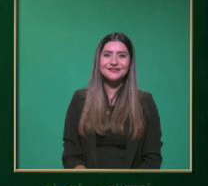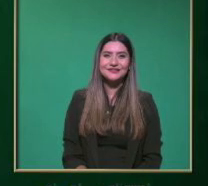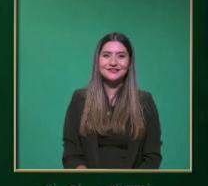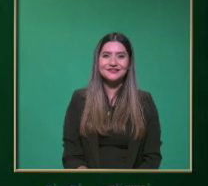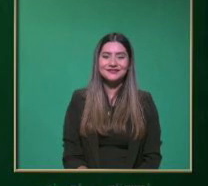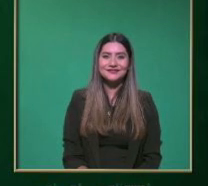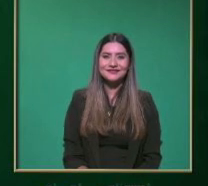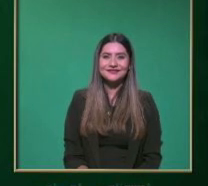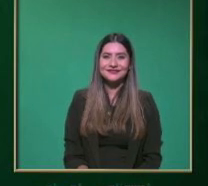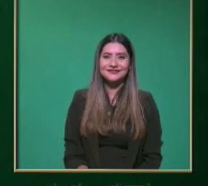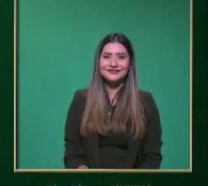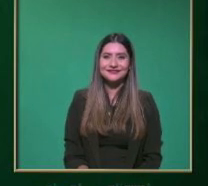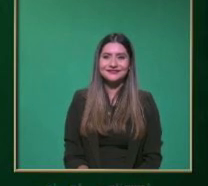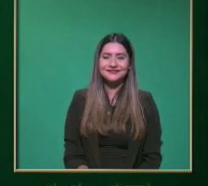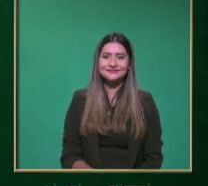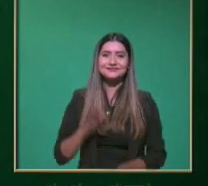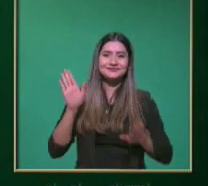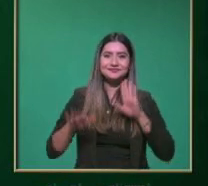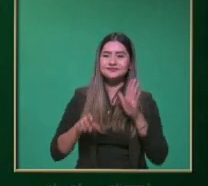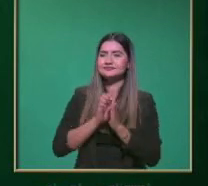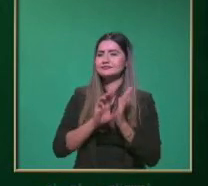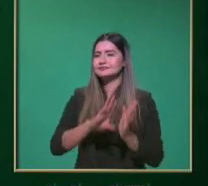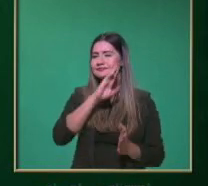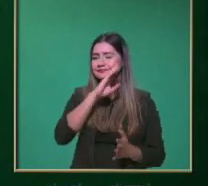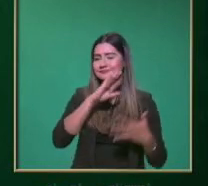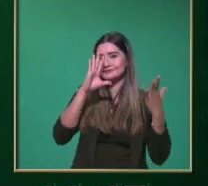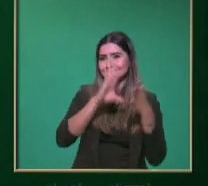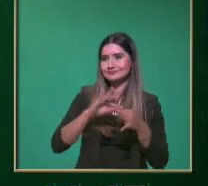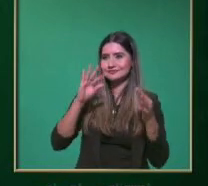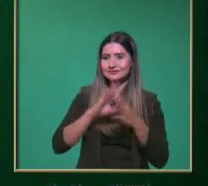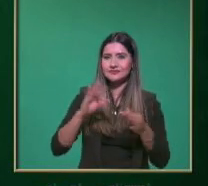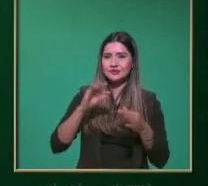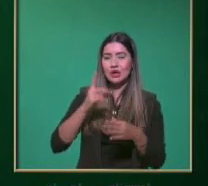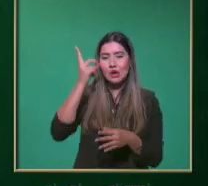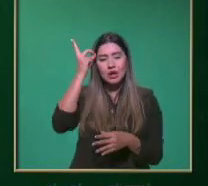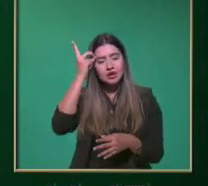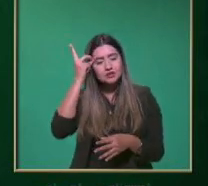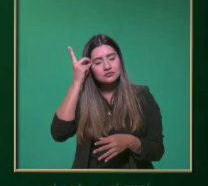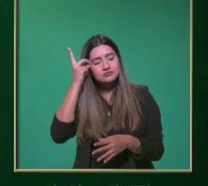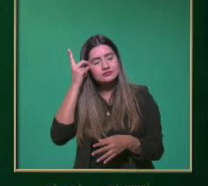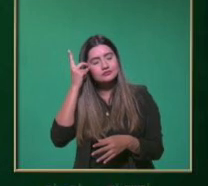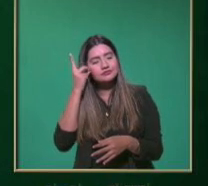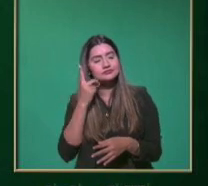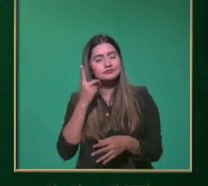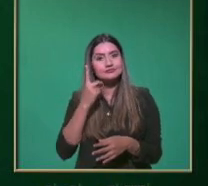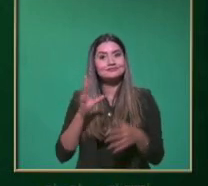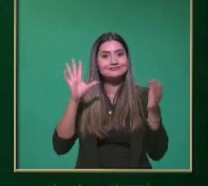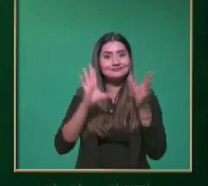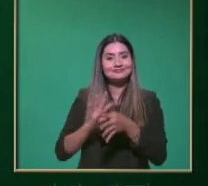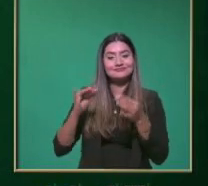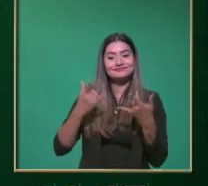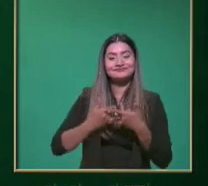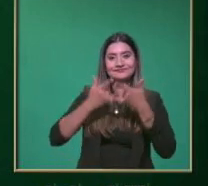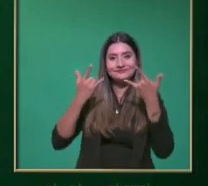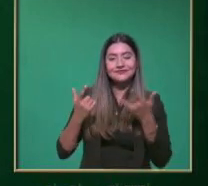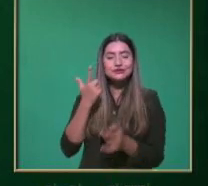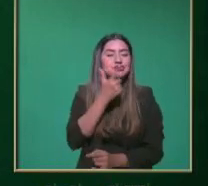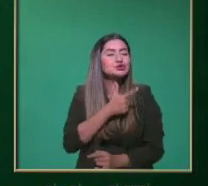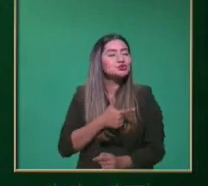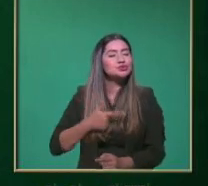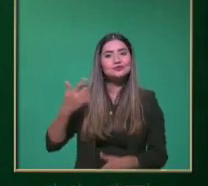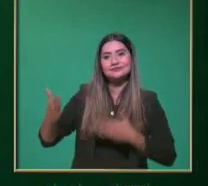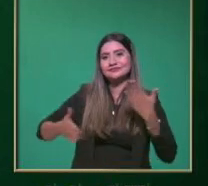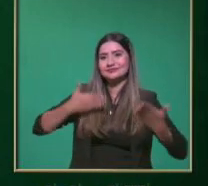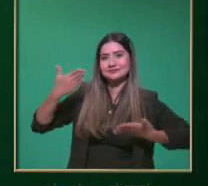historias fantásticas. A veces mamá nos cuenta uno antes de dormir, o a nosotros nos gusta leer cuentos porque son muy divertidos. Tienen